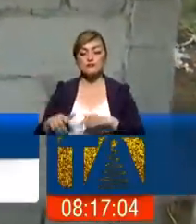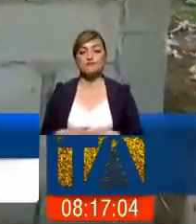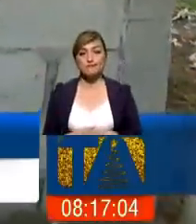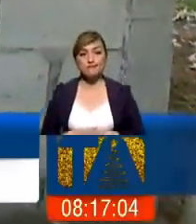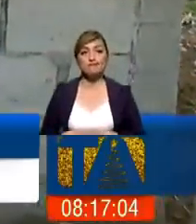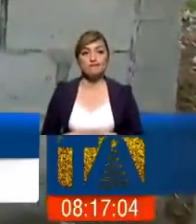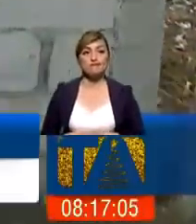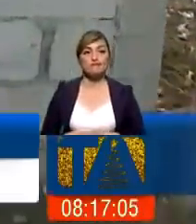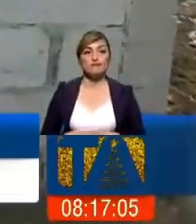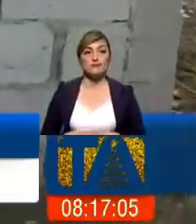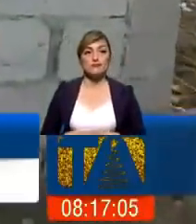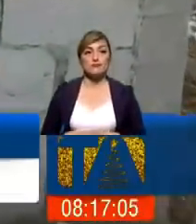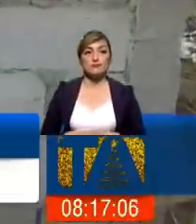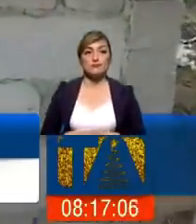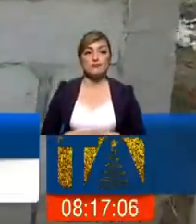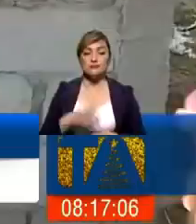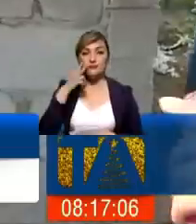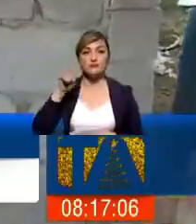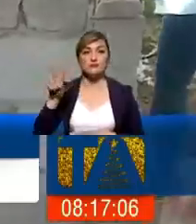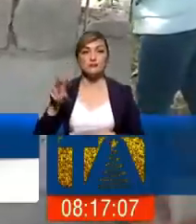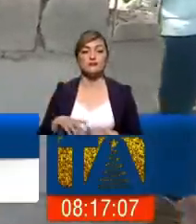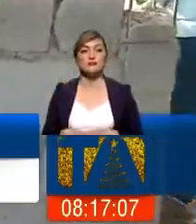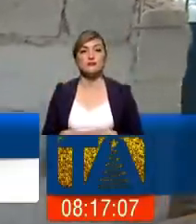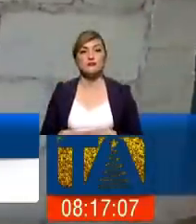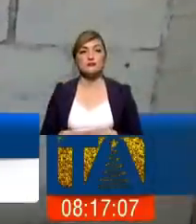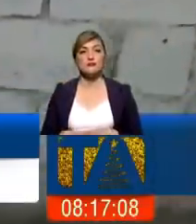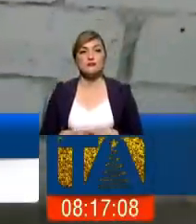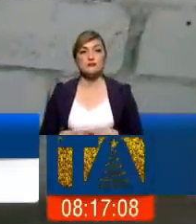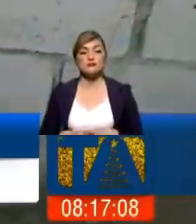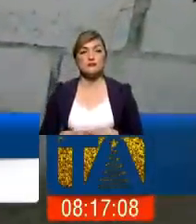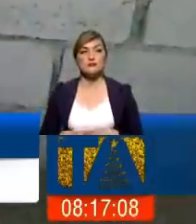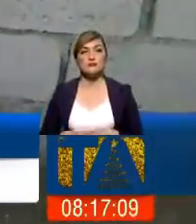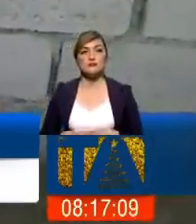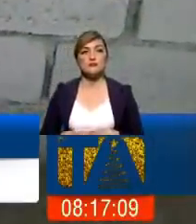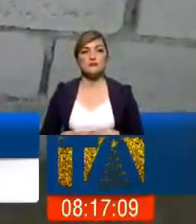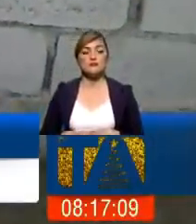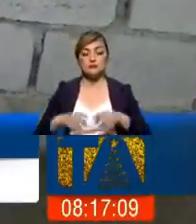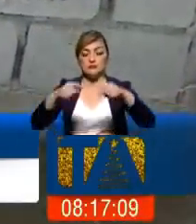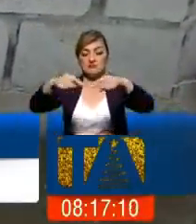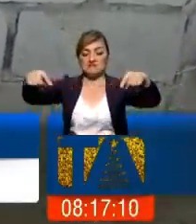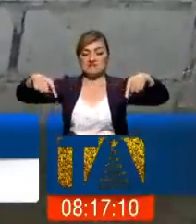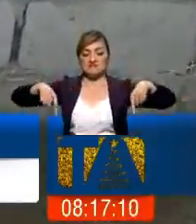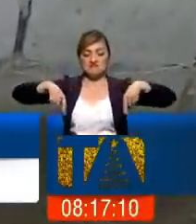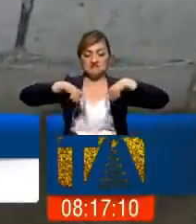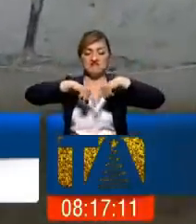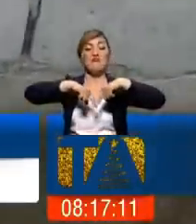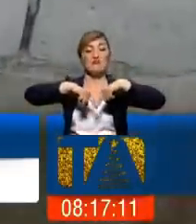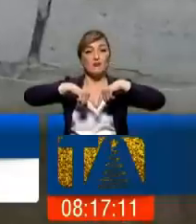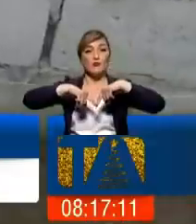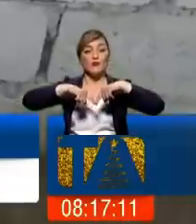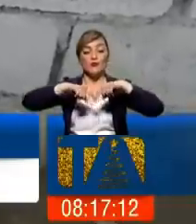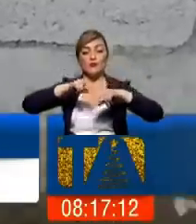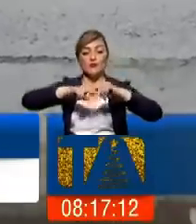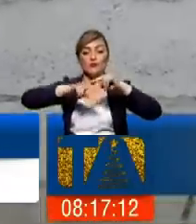como ustedes pueden ver en imágenes también, lo único que queda en medio de esta vía es de este cerramiento, es el cerramiento de este lote, de